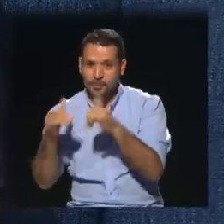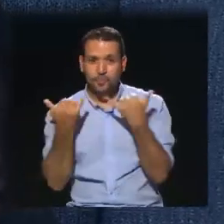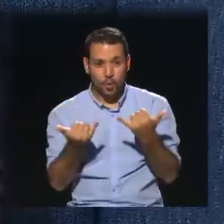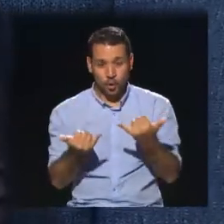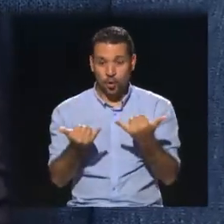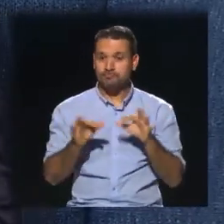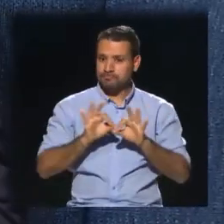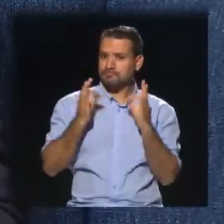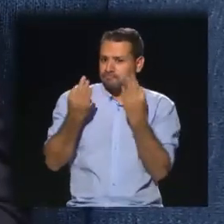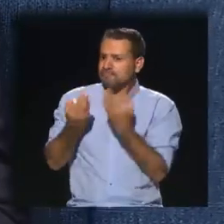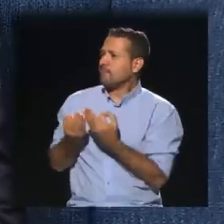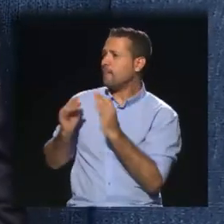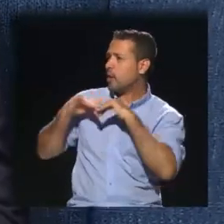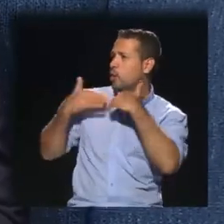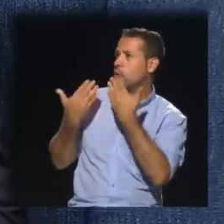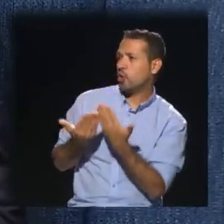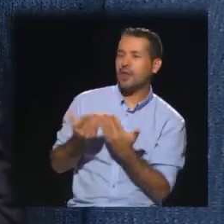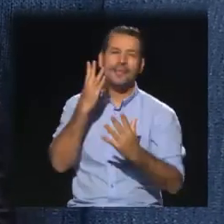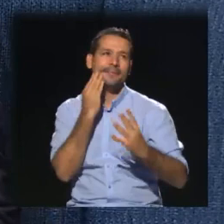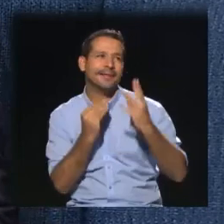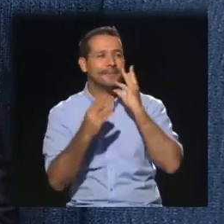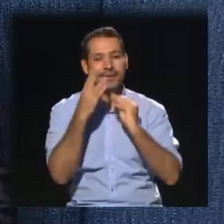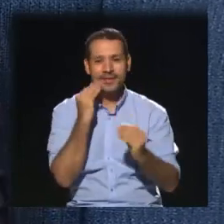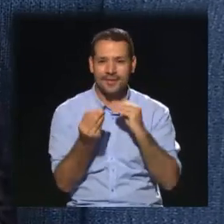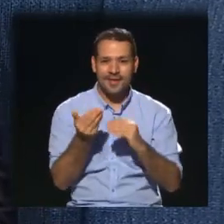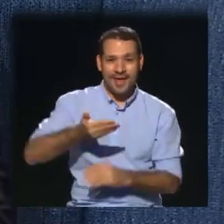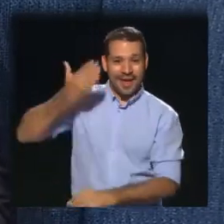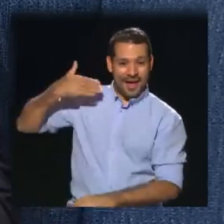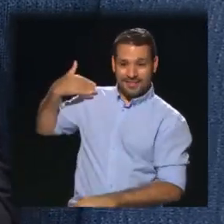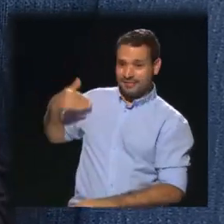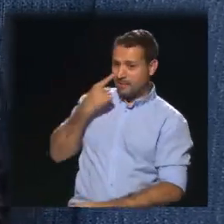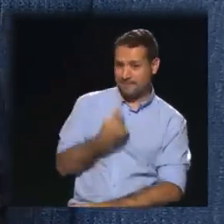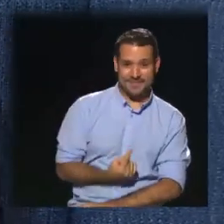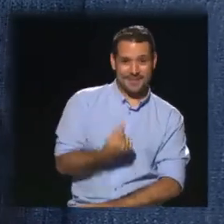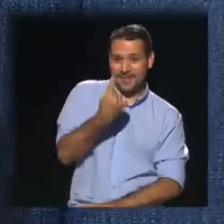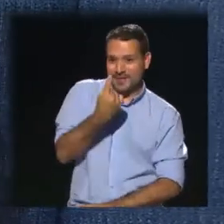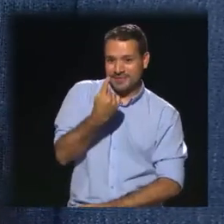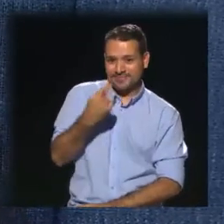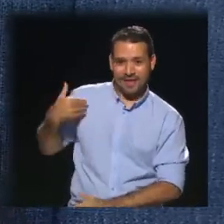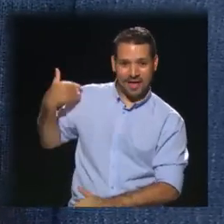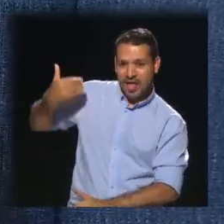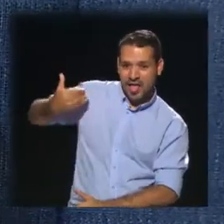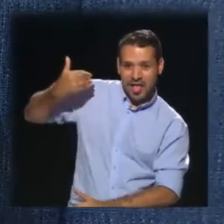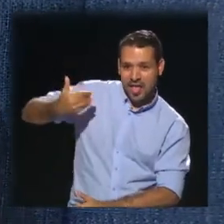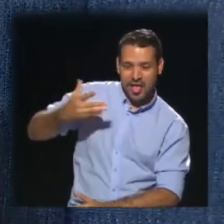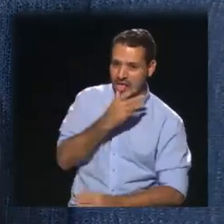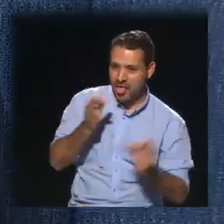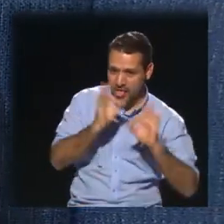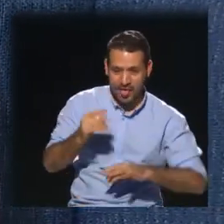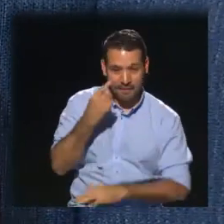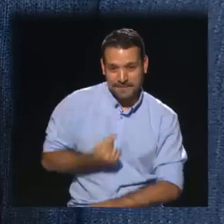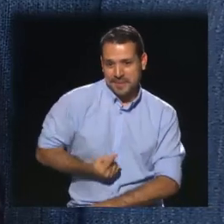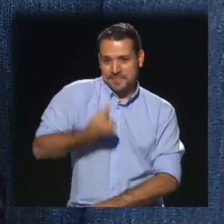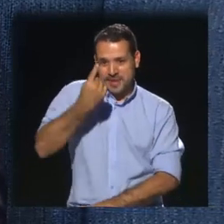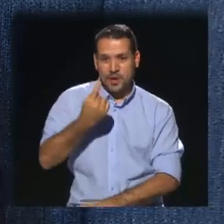las escuelas están experimentando una relación nunca antes vista en la historia de nuestro sistema educativo. O sea, hoy el aprendizaje se